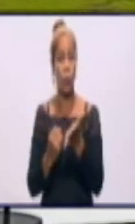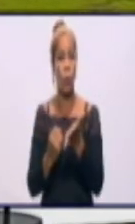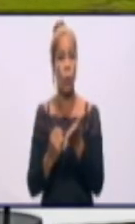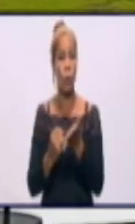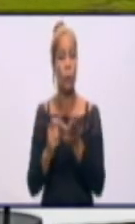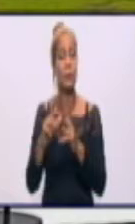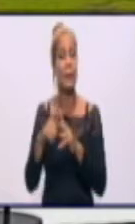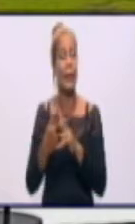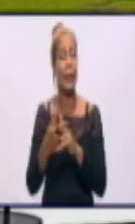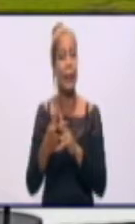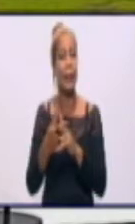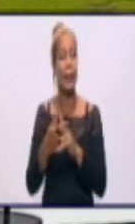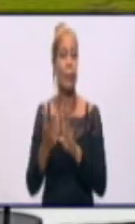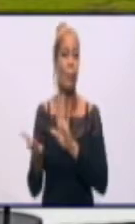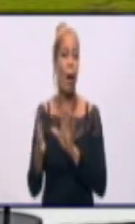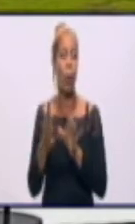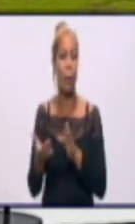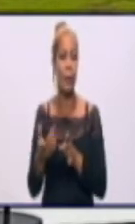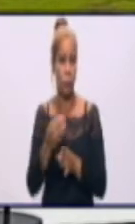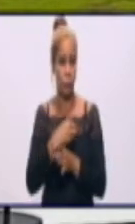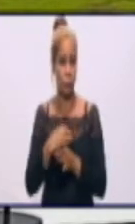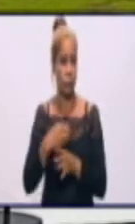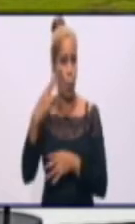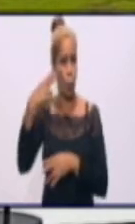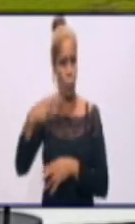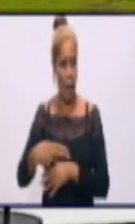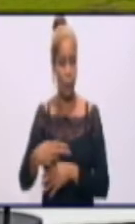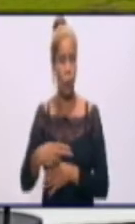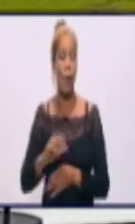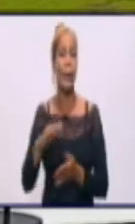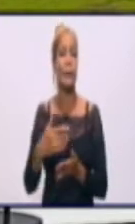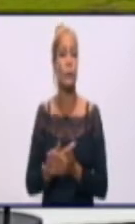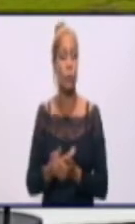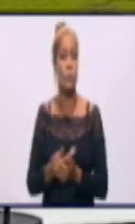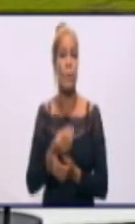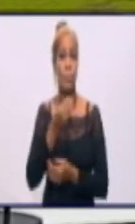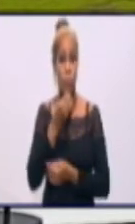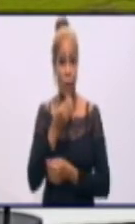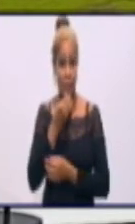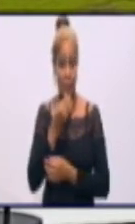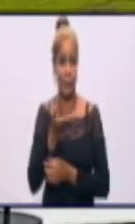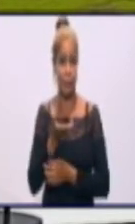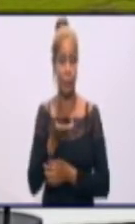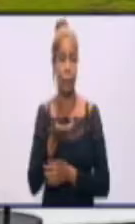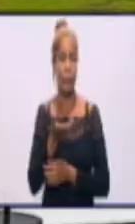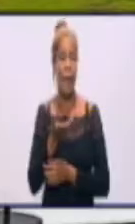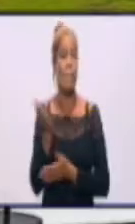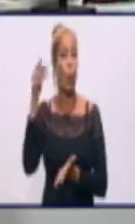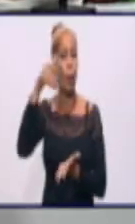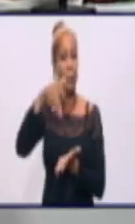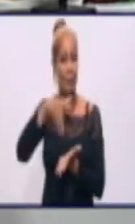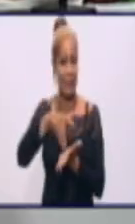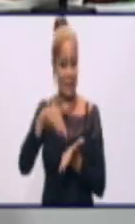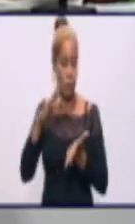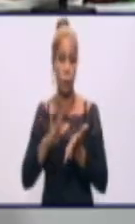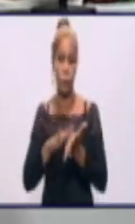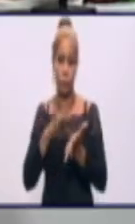regulaciones urbanísticas. ¿A través de qué plataforma pueden las personas acceder a la solicitud de estos servicios?